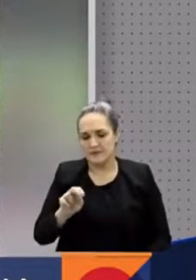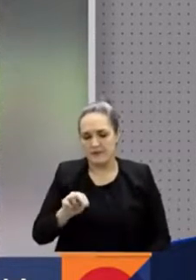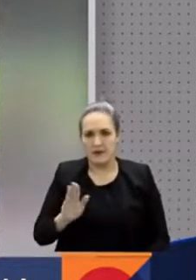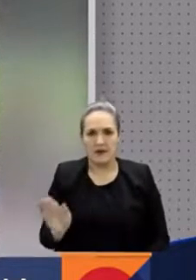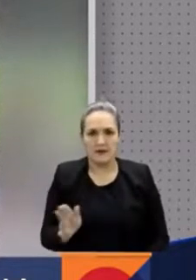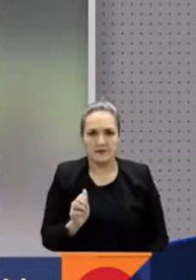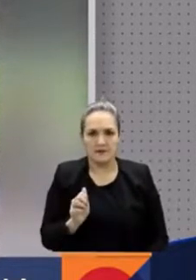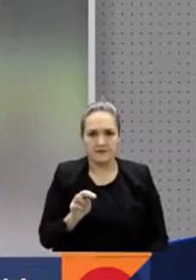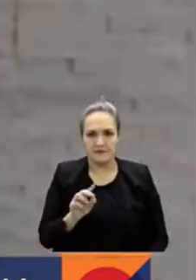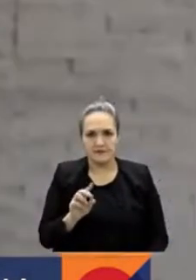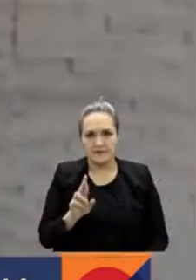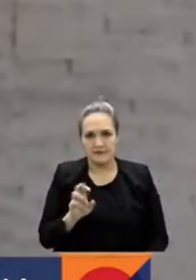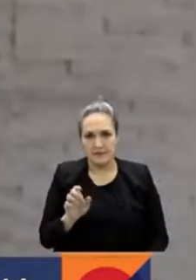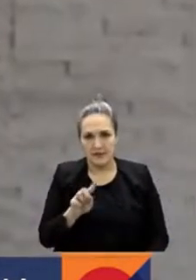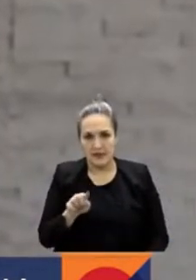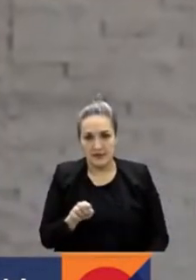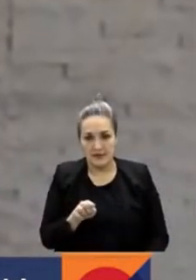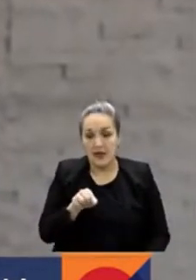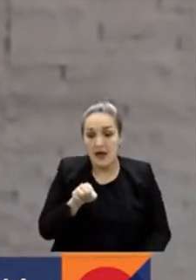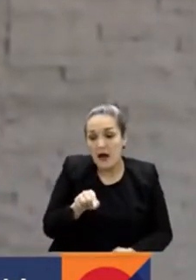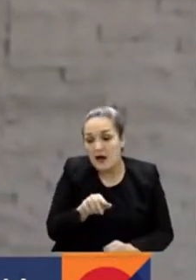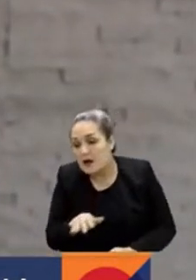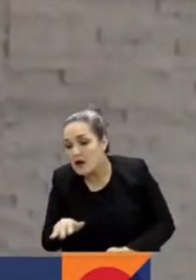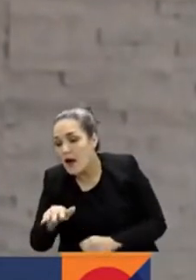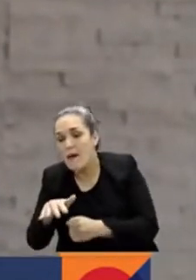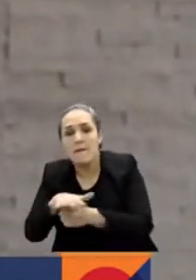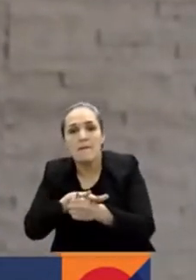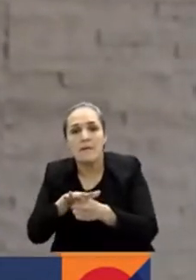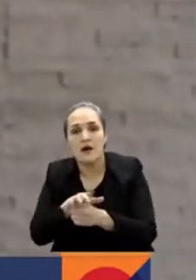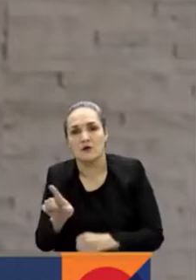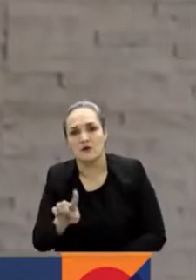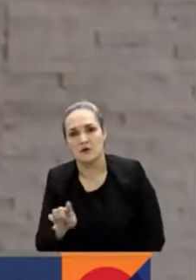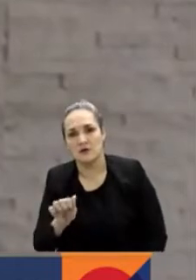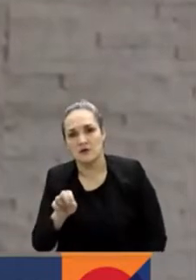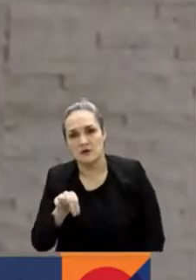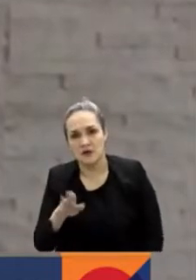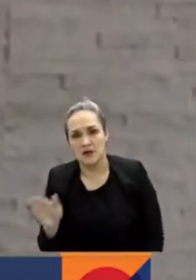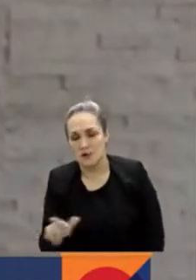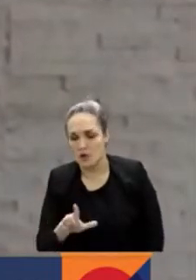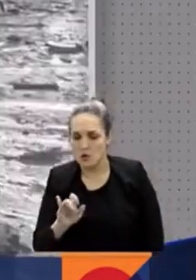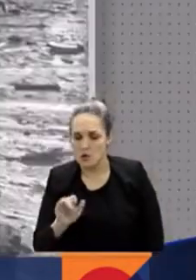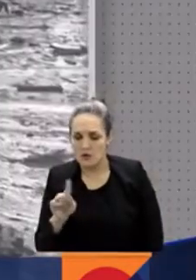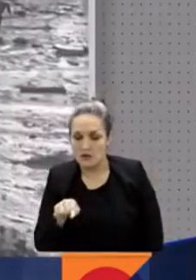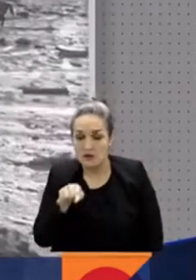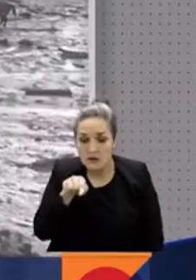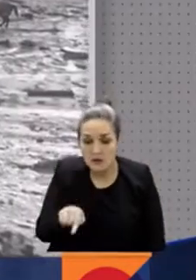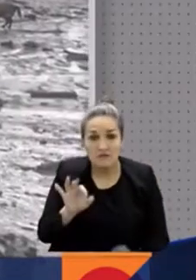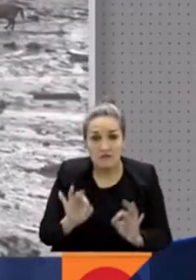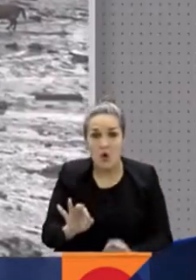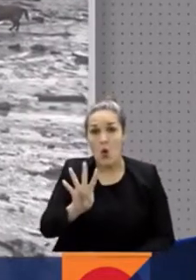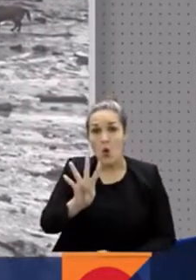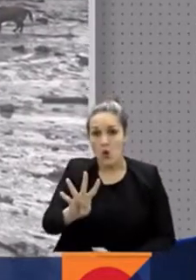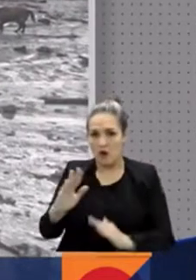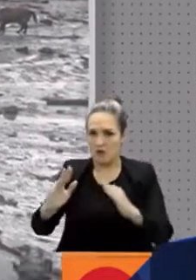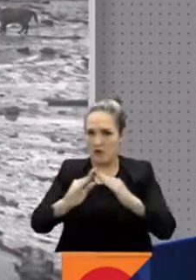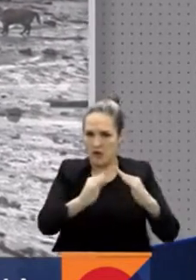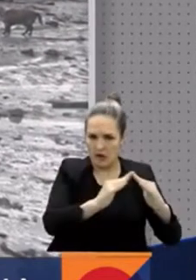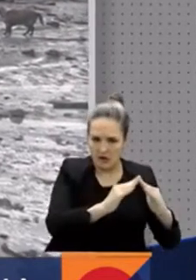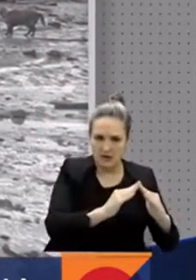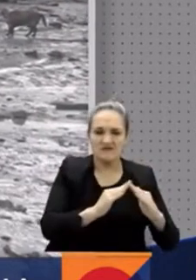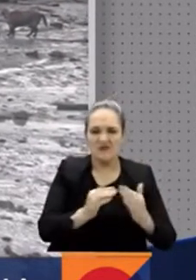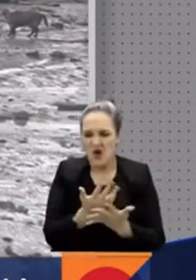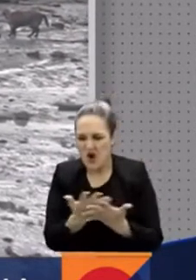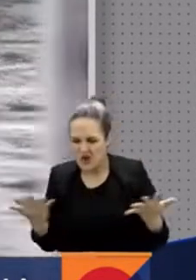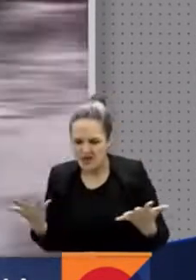en el sector del barrio San Luis, generando daños y afectaciones en 4 viviendas afectadas, algunos muebles y